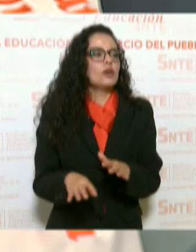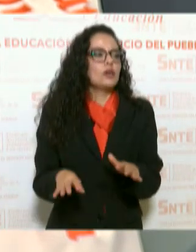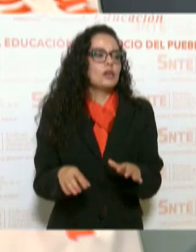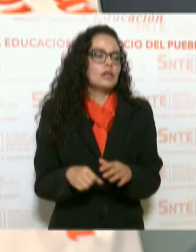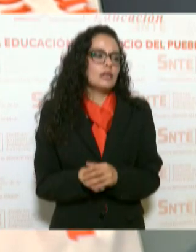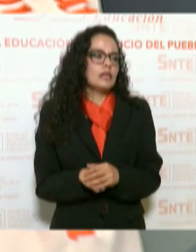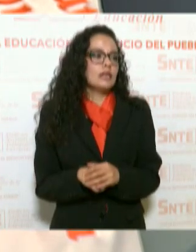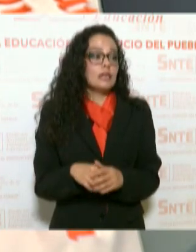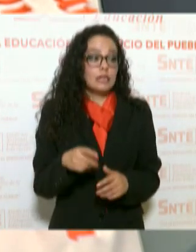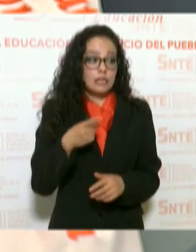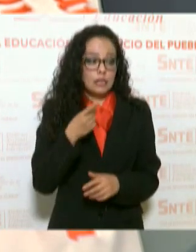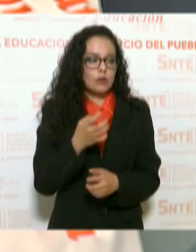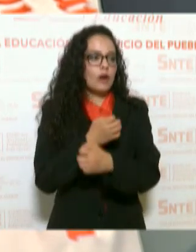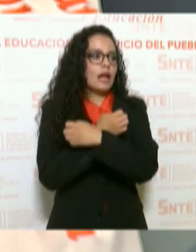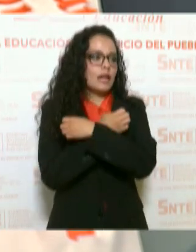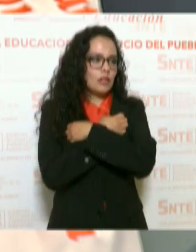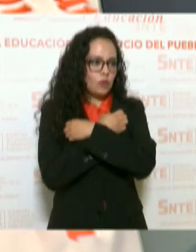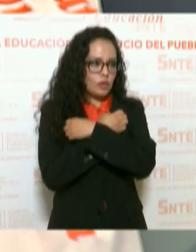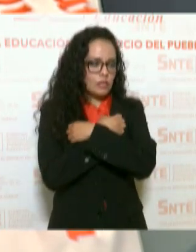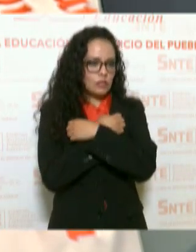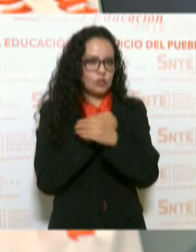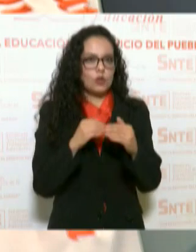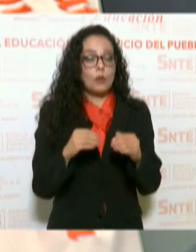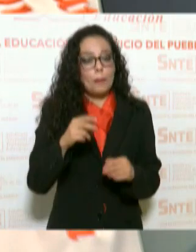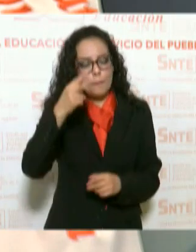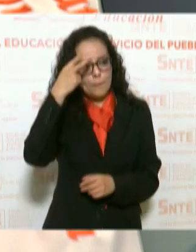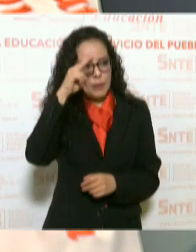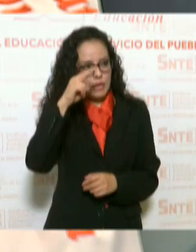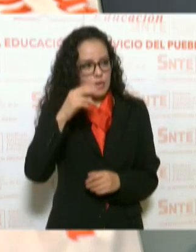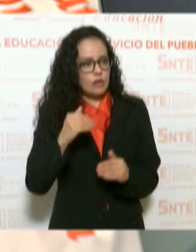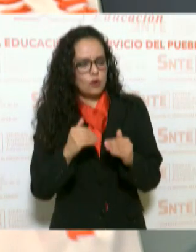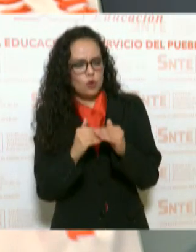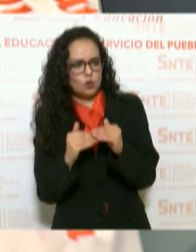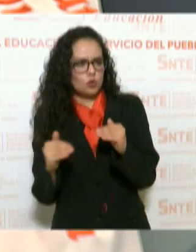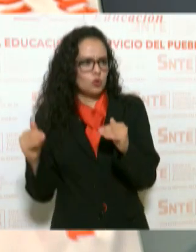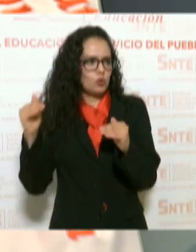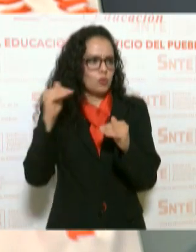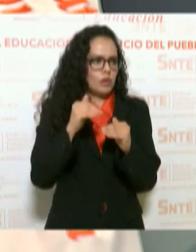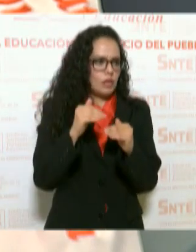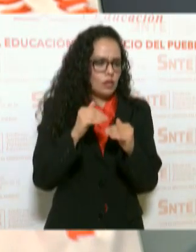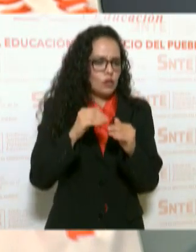cuales México dio un paso al frente para garantizar